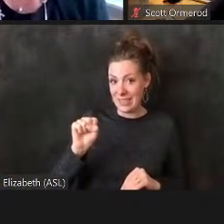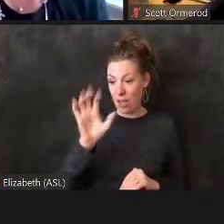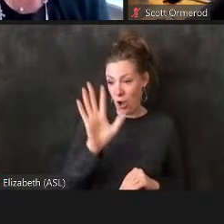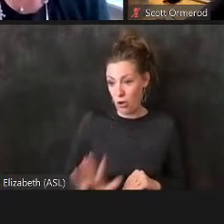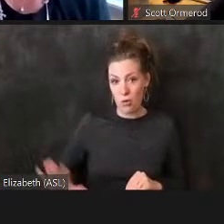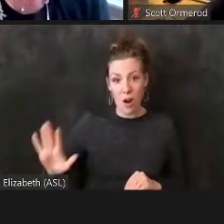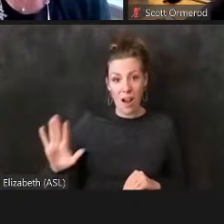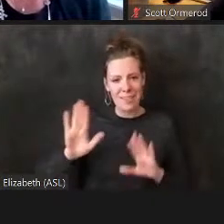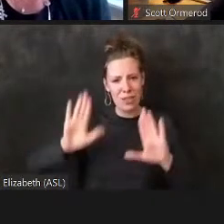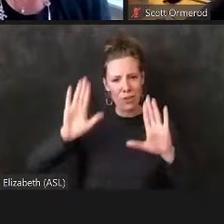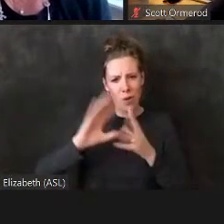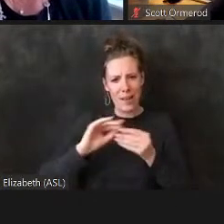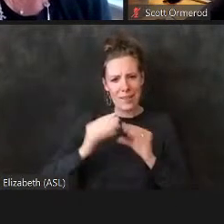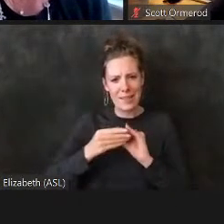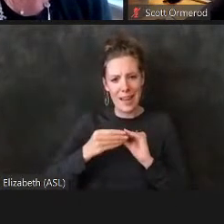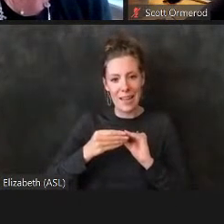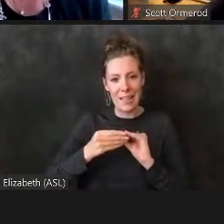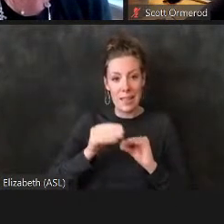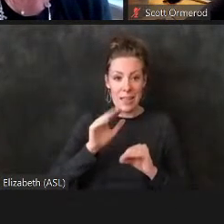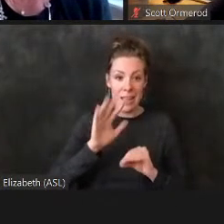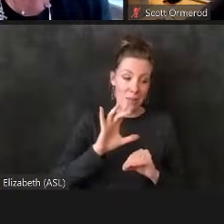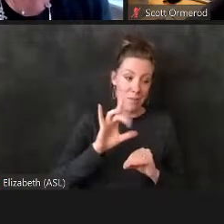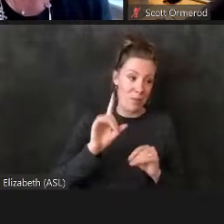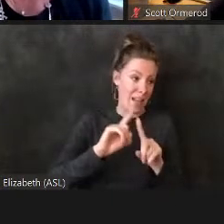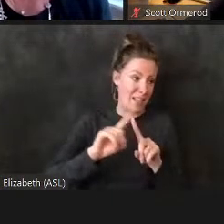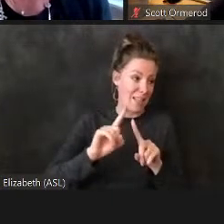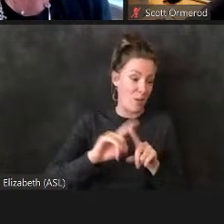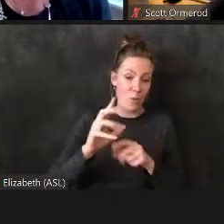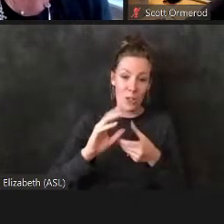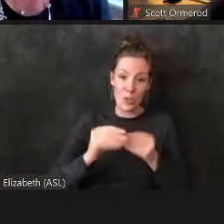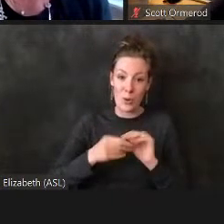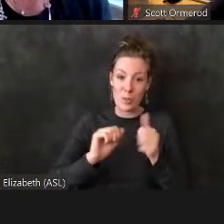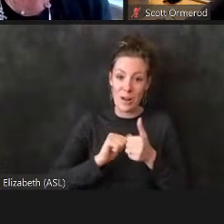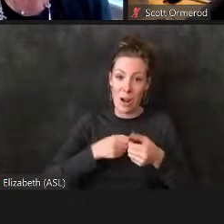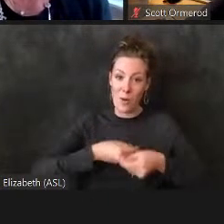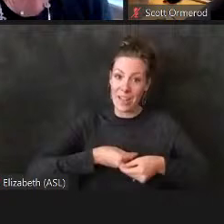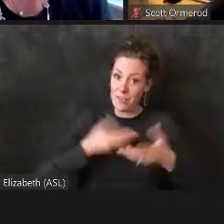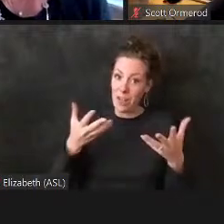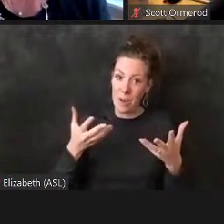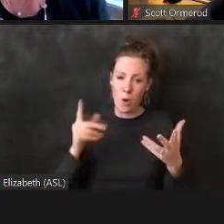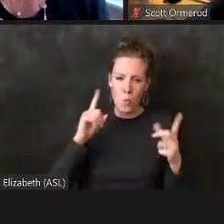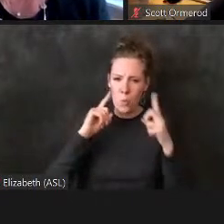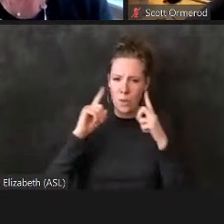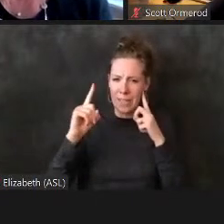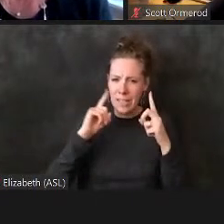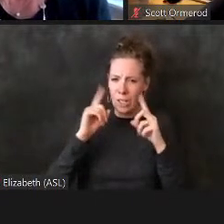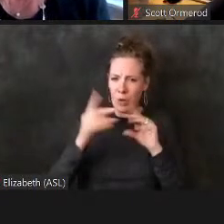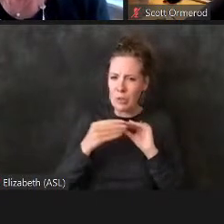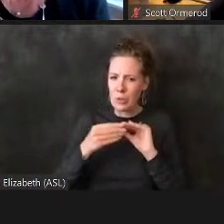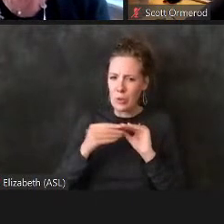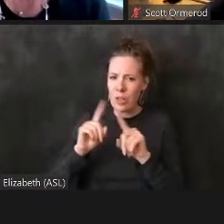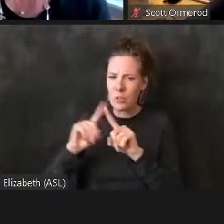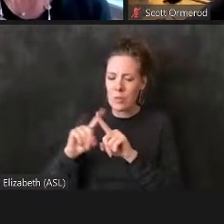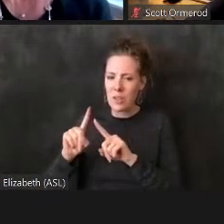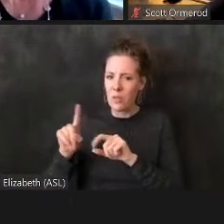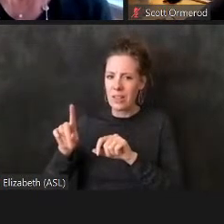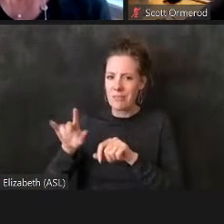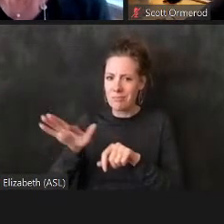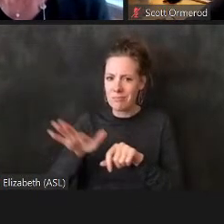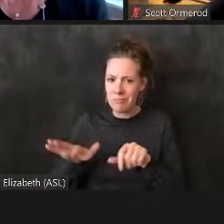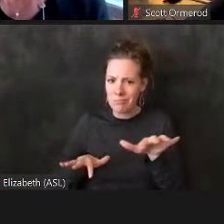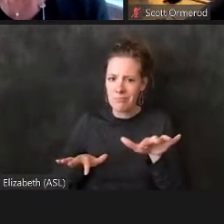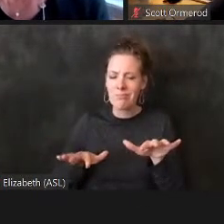gran estado y hay muchas historias de cómo las vacunas se están distribuyendo. Hemos estado